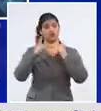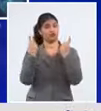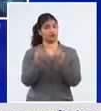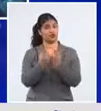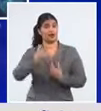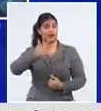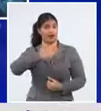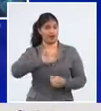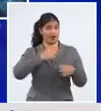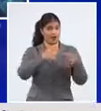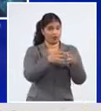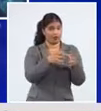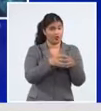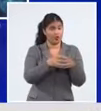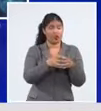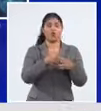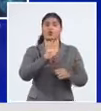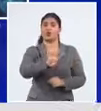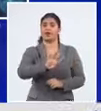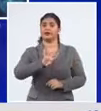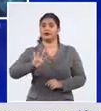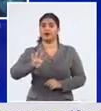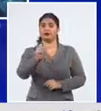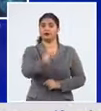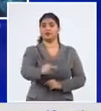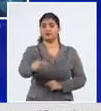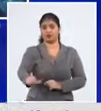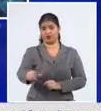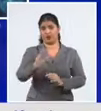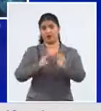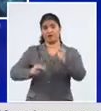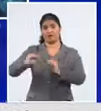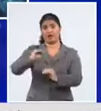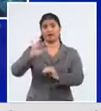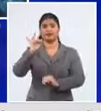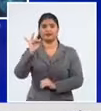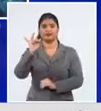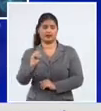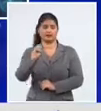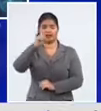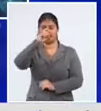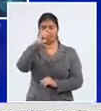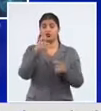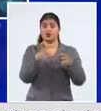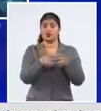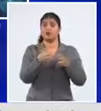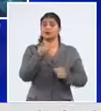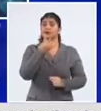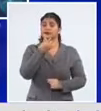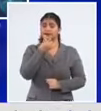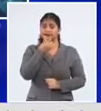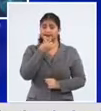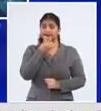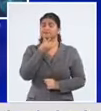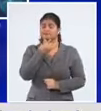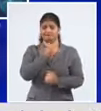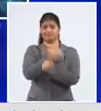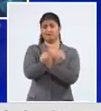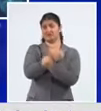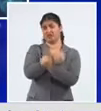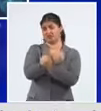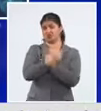personas de 70 años y más. Grupo de mucho riesgo que después vamos a ver cómo es